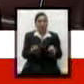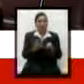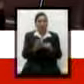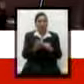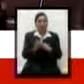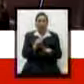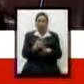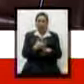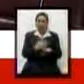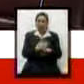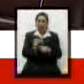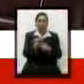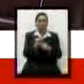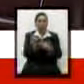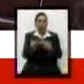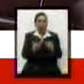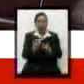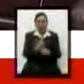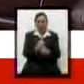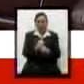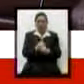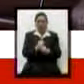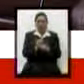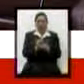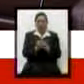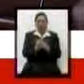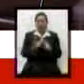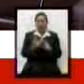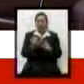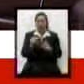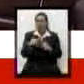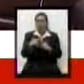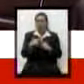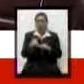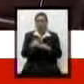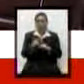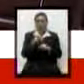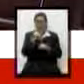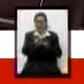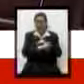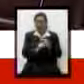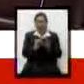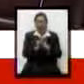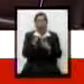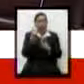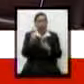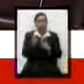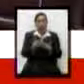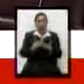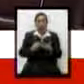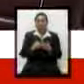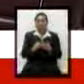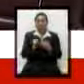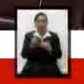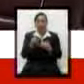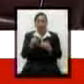el desarrollo socioeconómico sostenible de las zonas norte y sur del país, por lo que se crearon los CETICOS de